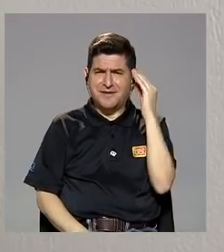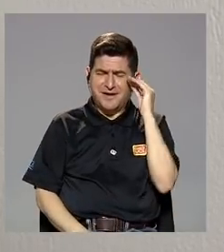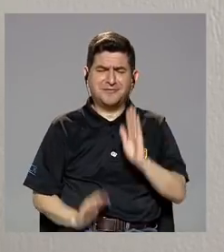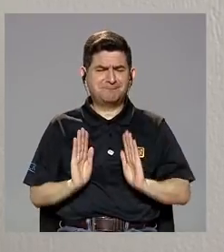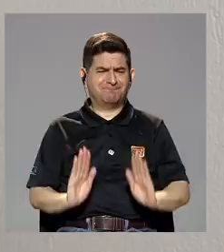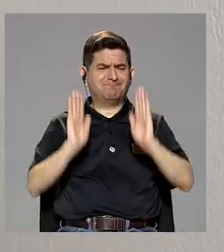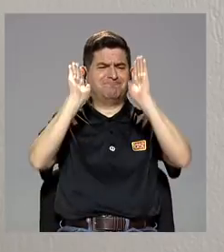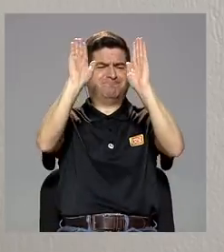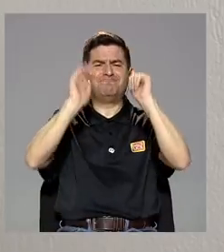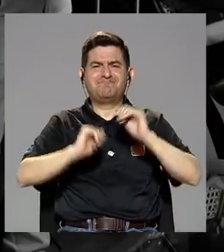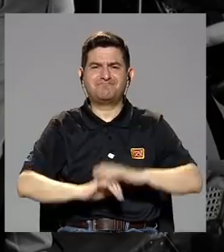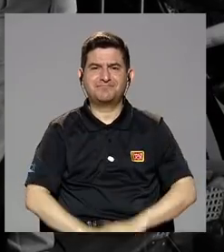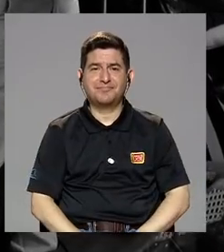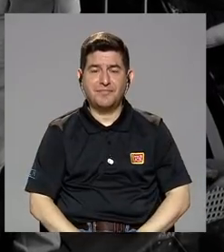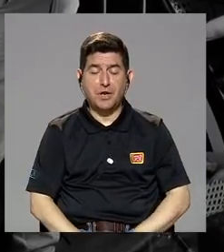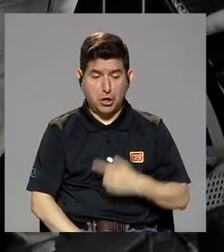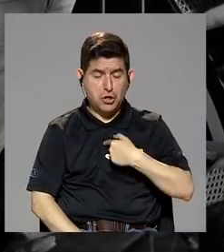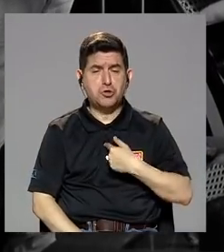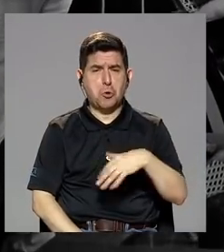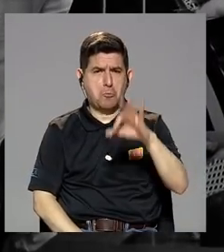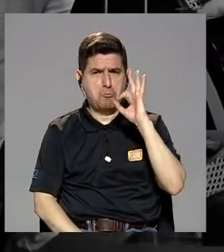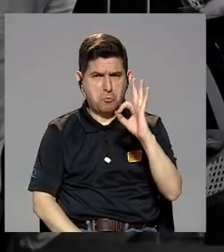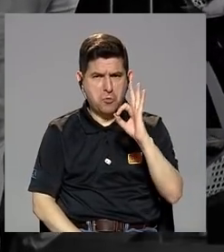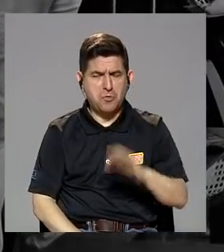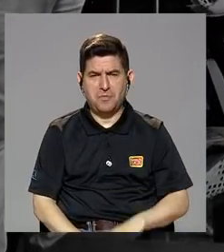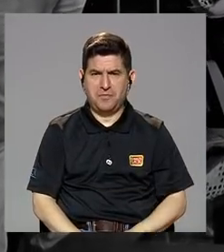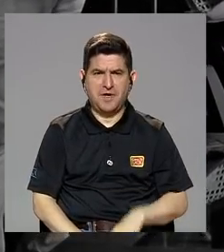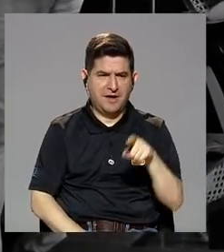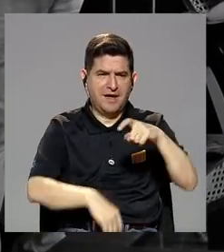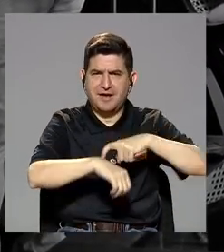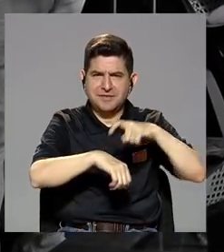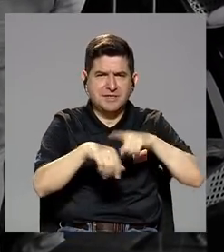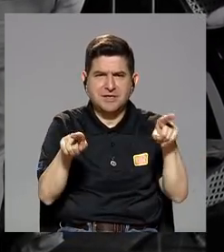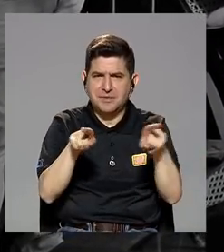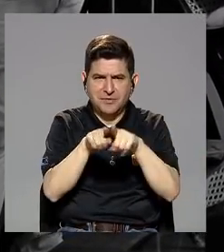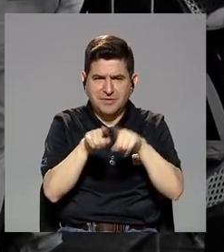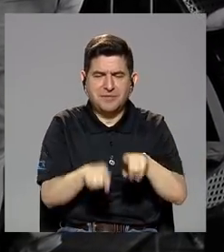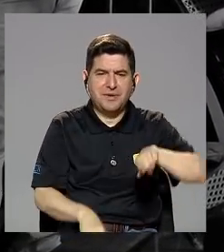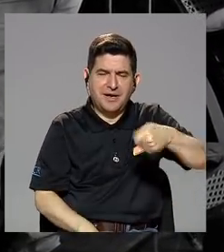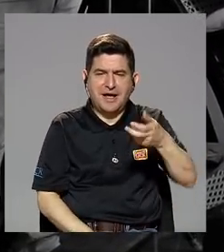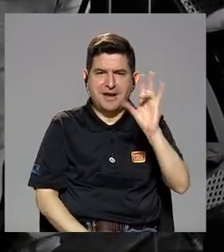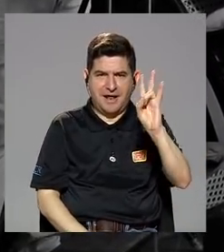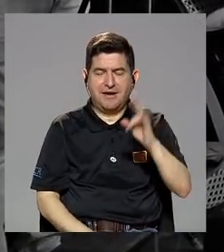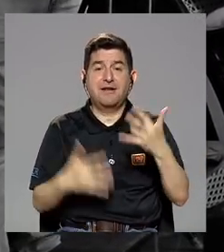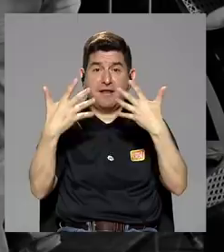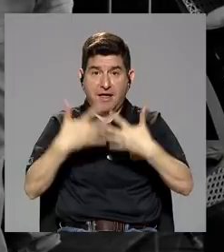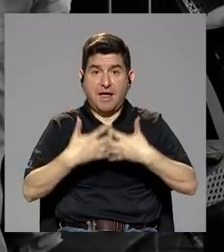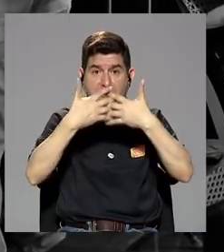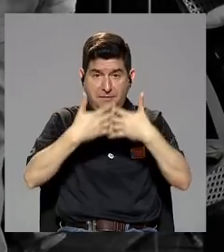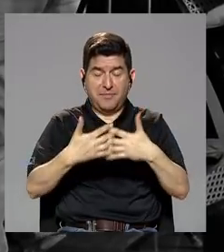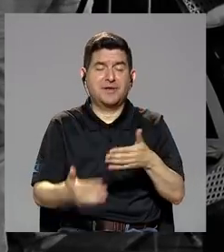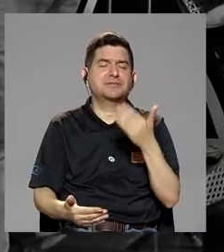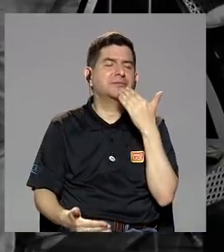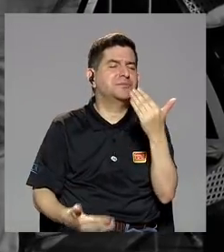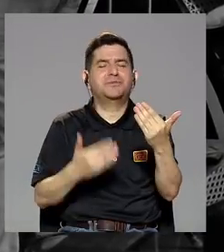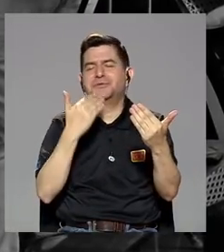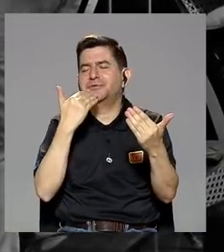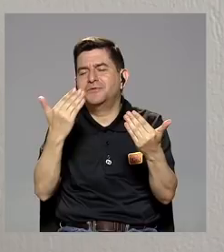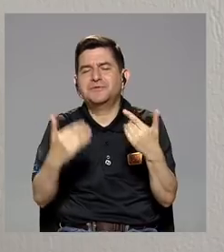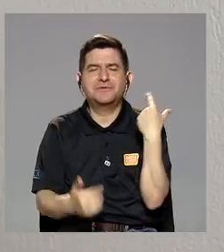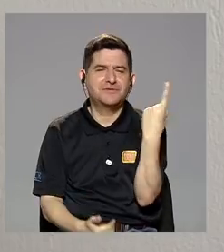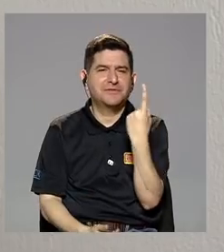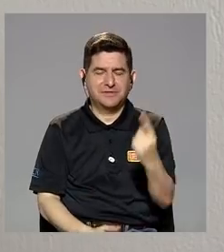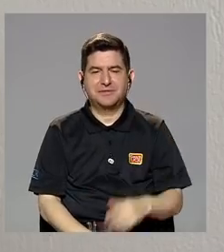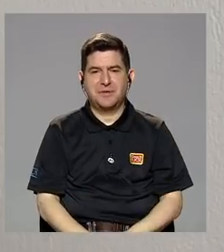maravillosa y lo pasé muy bien durante todo el tiempo que estuve también canal 7 es una empresa que sólo agradecimientos para